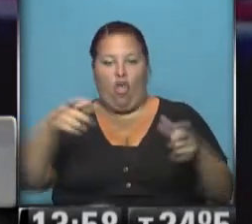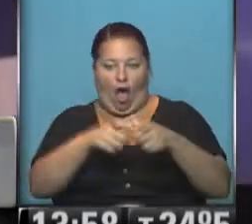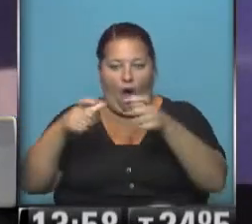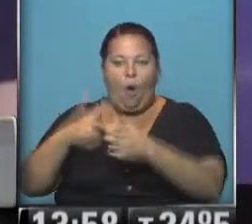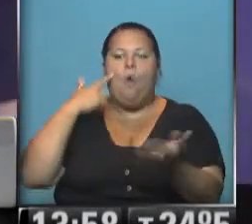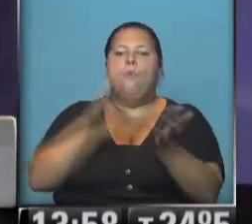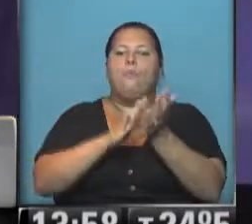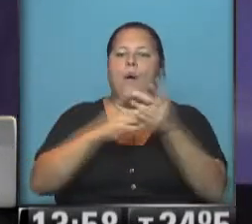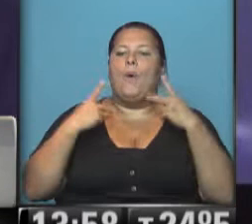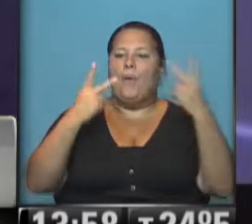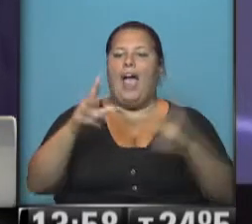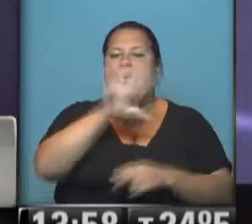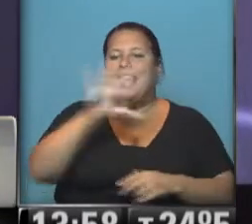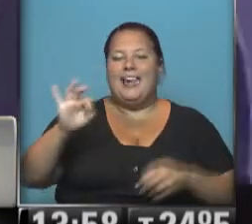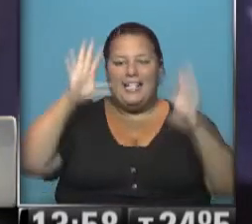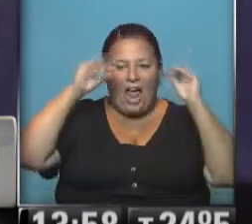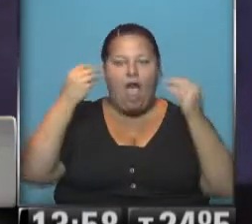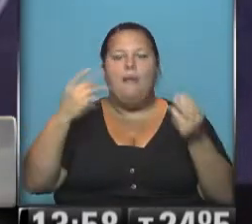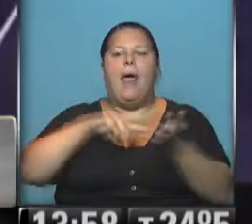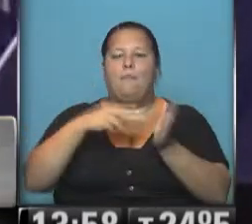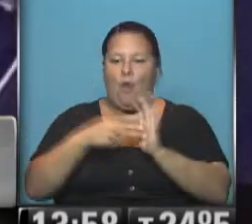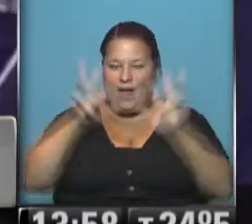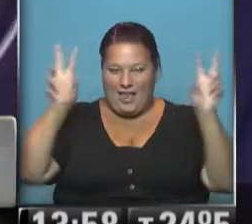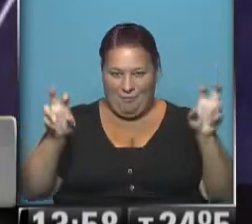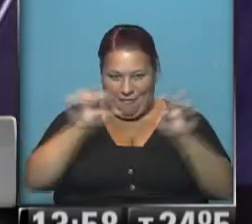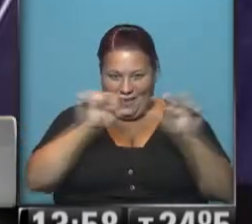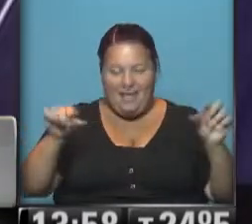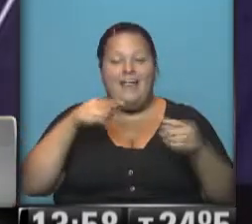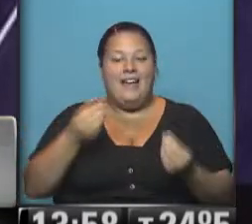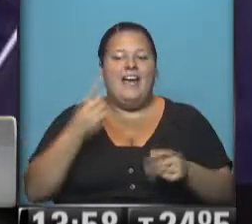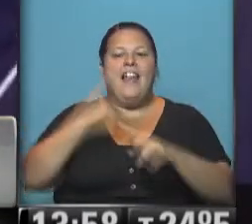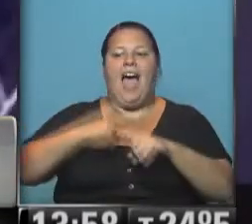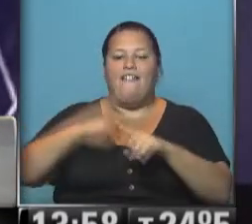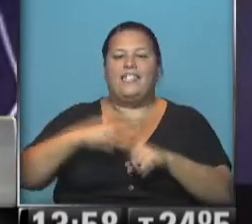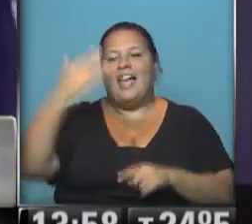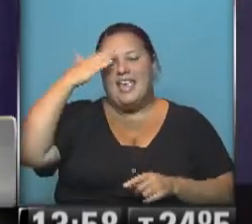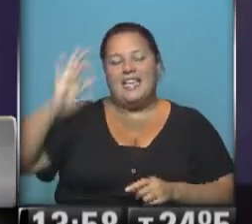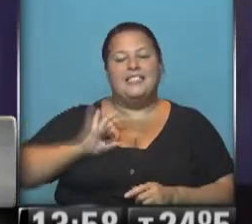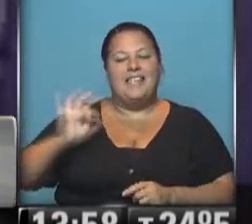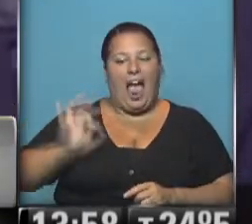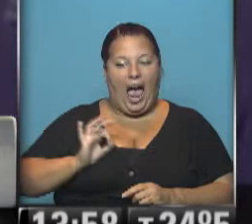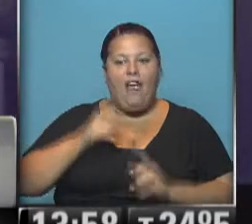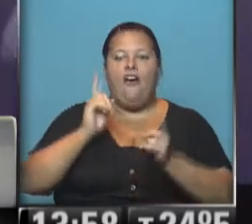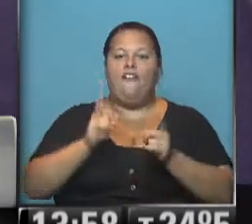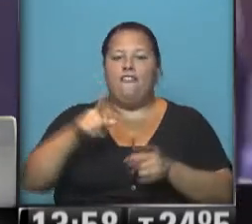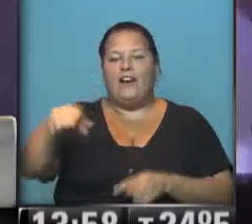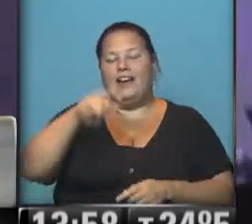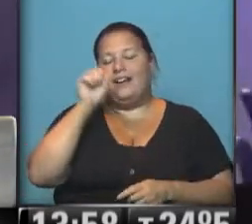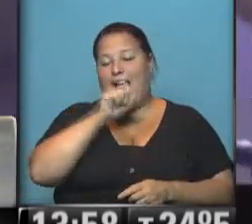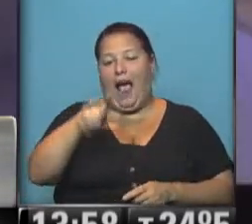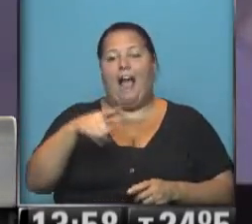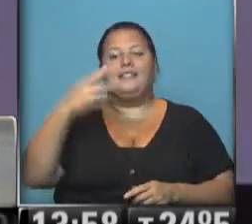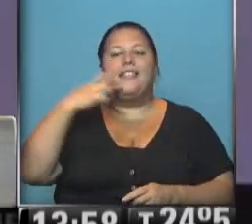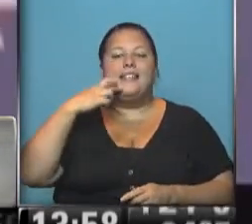que fue la gira de 500 noches para una crisis, que a propósito era la celebración de los 15 años de vigencia de esa obra maestra que ha